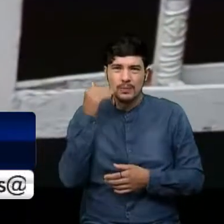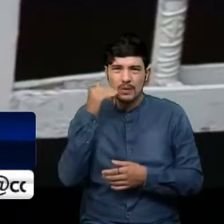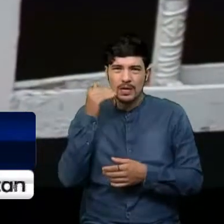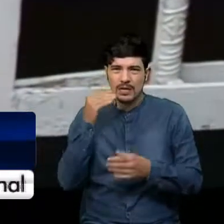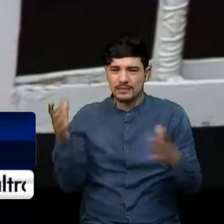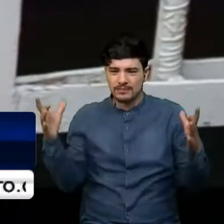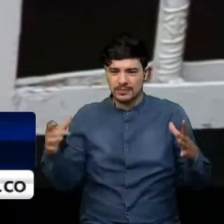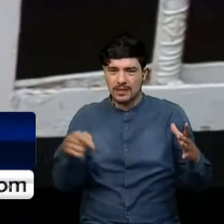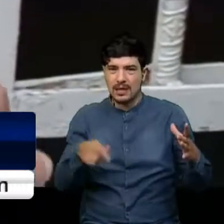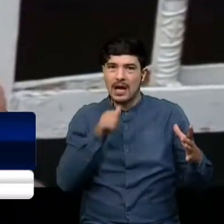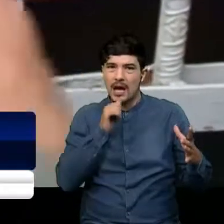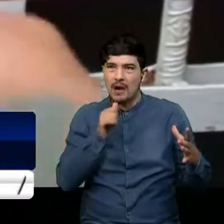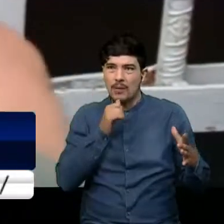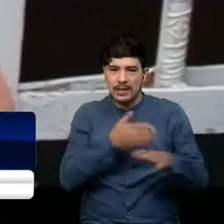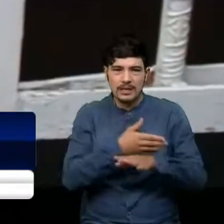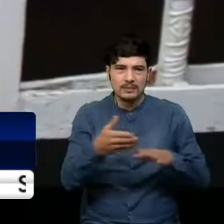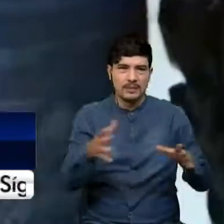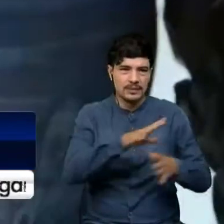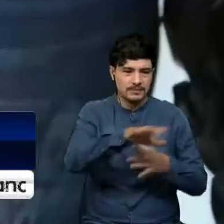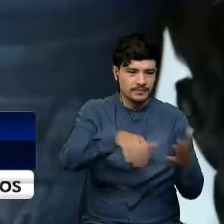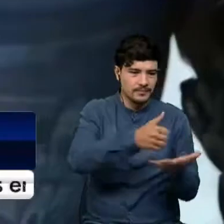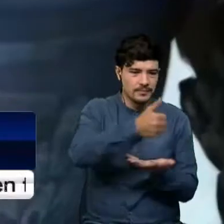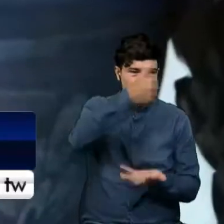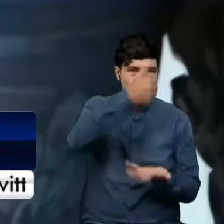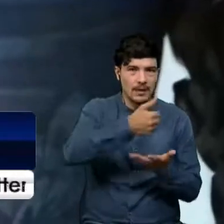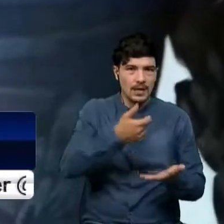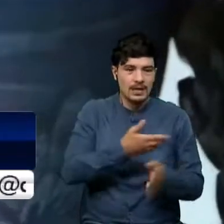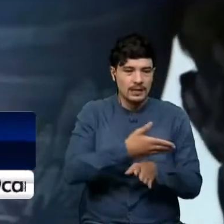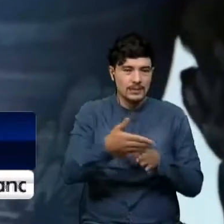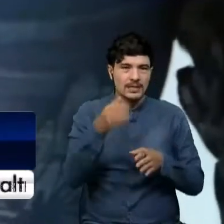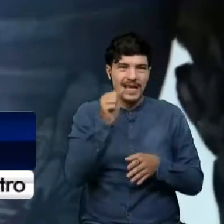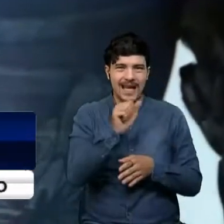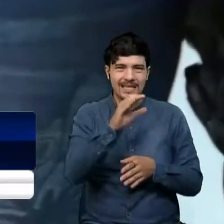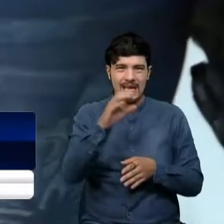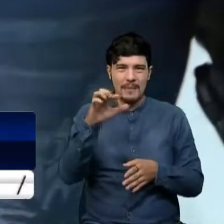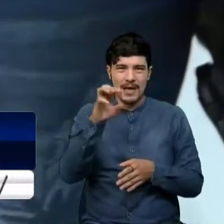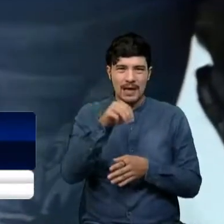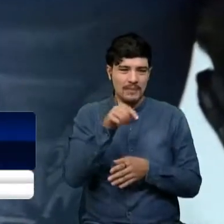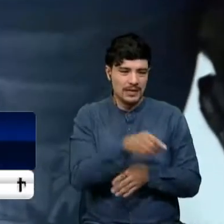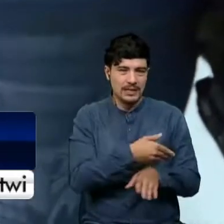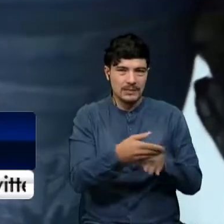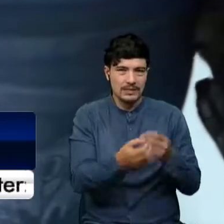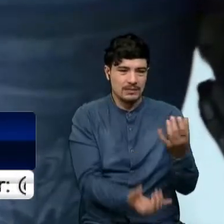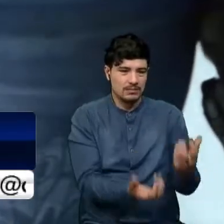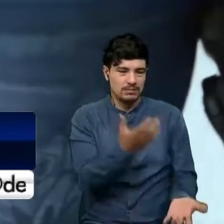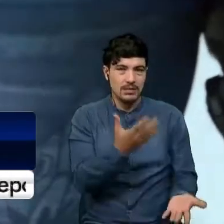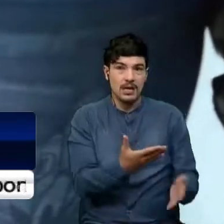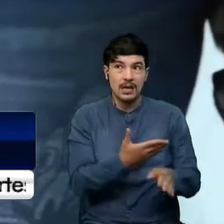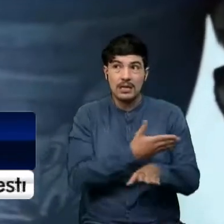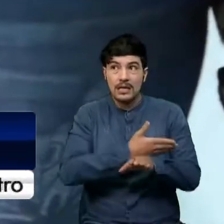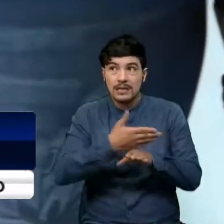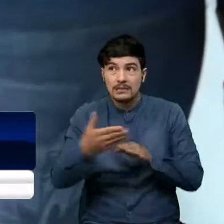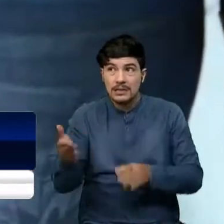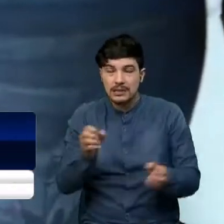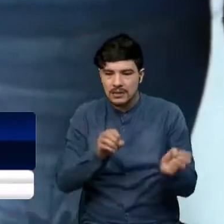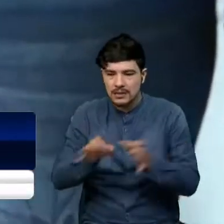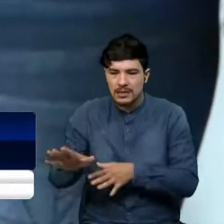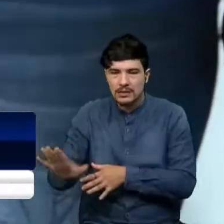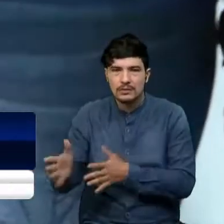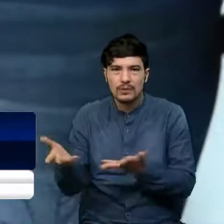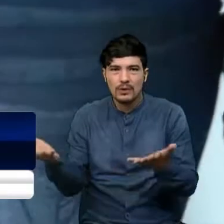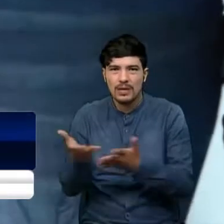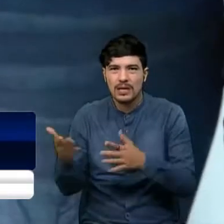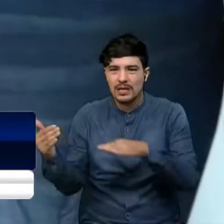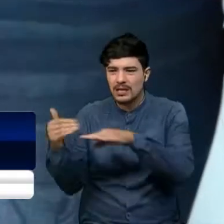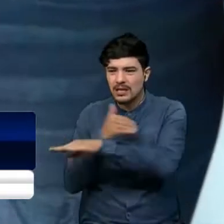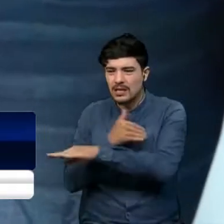con agua, luego lo metió en una bolsa de fique, le roció ACPM y le prendió fuego. Finalmente, lo tiró al borde de un